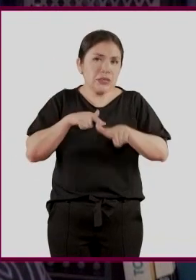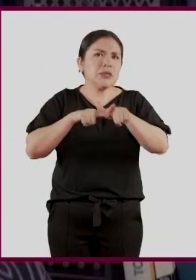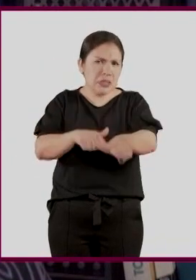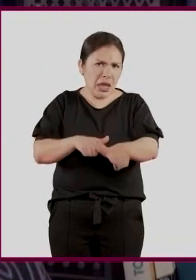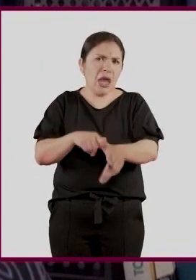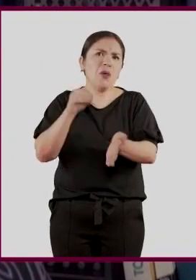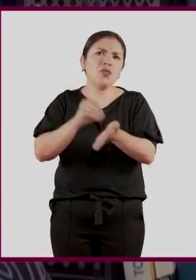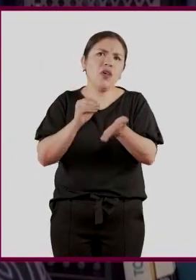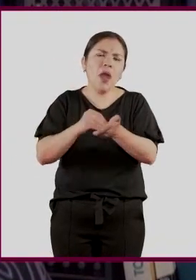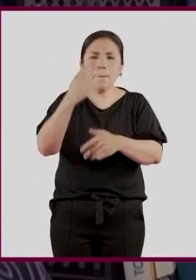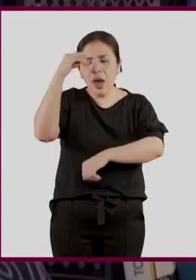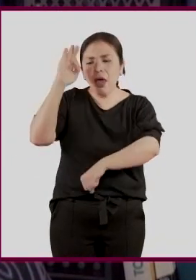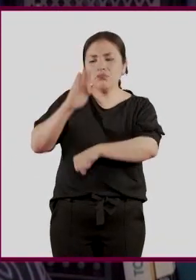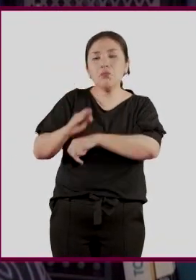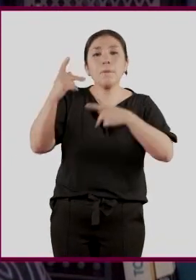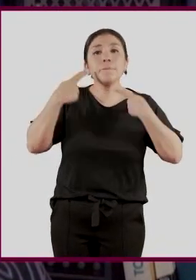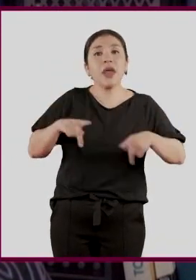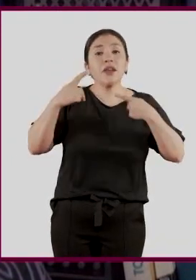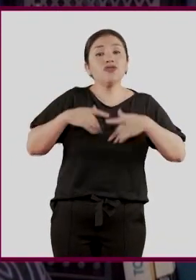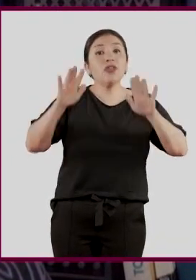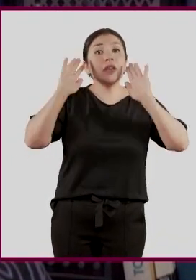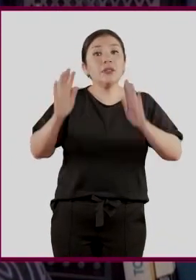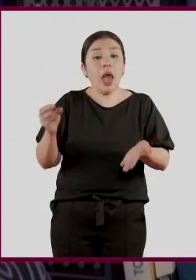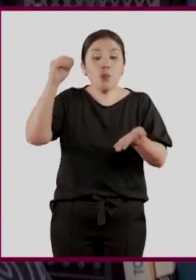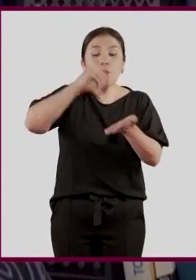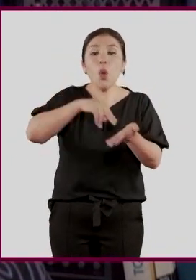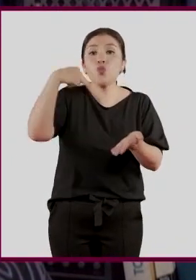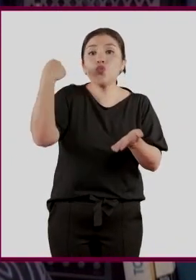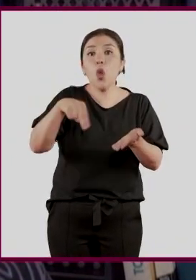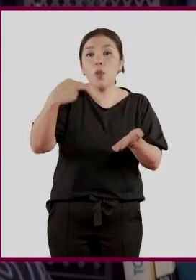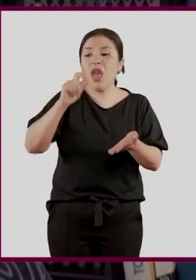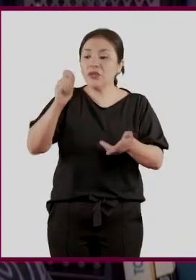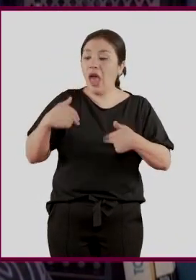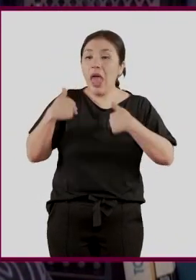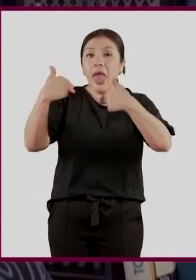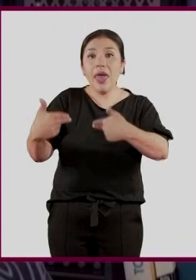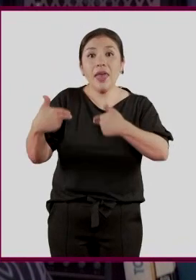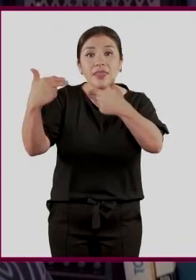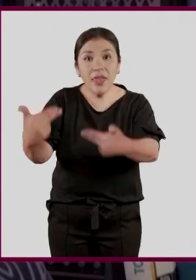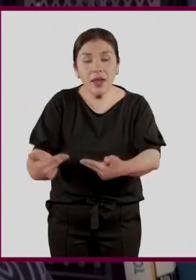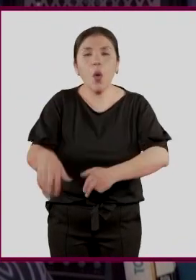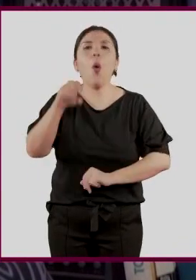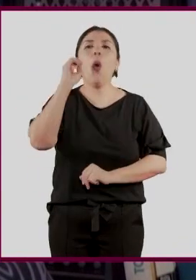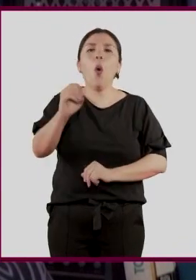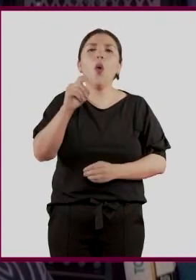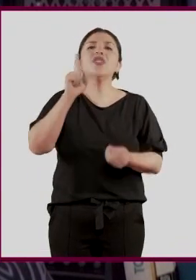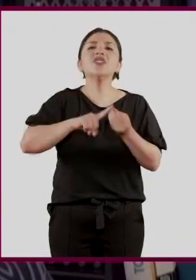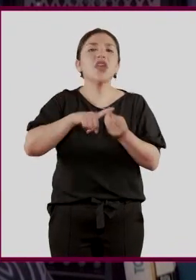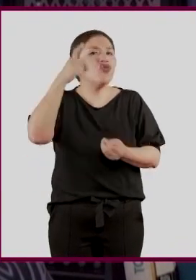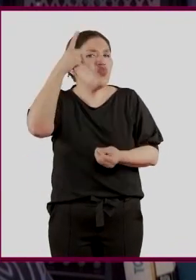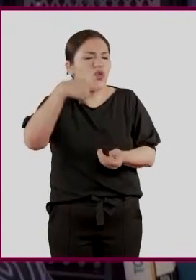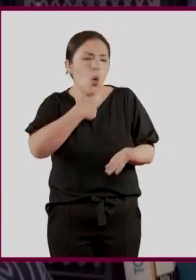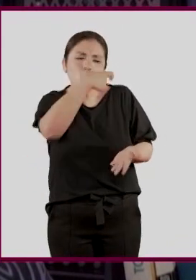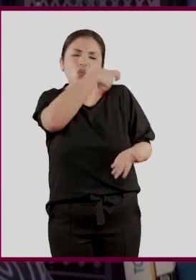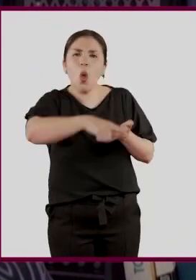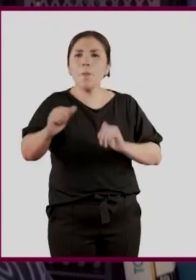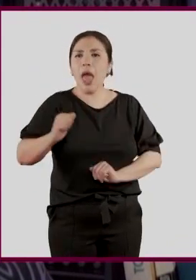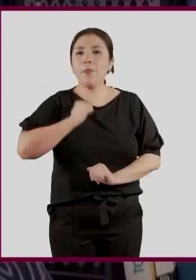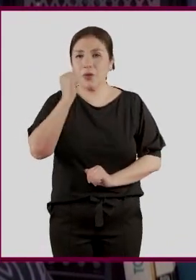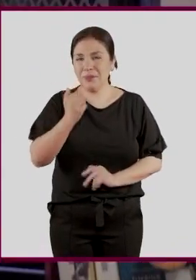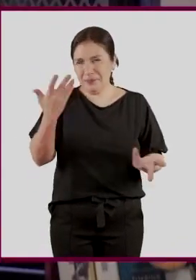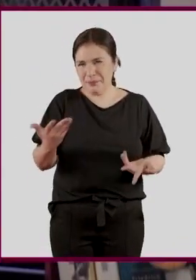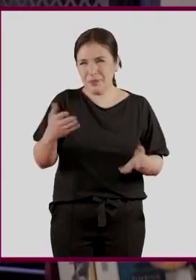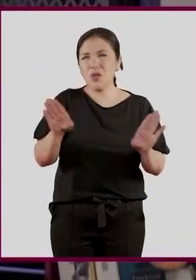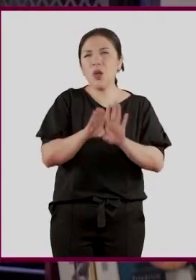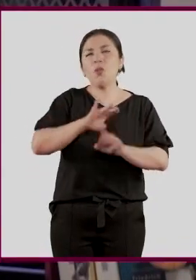la propiedad sigue vigente a favor de la persona que haya sido nombrada como heredera o de quien haya comprado los